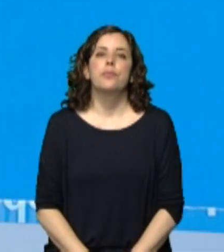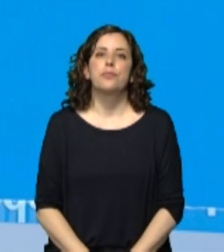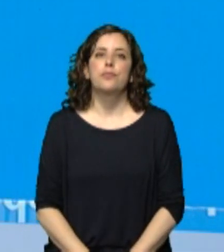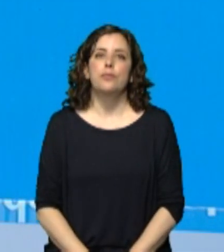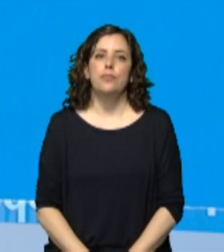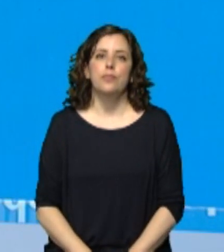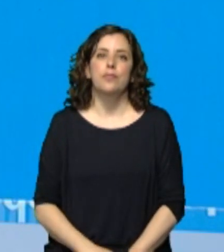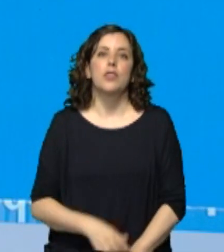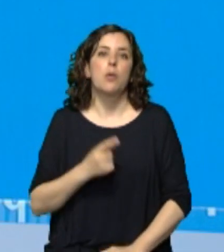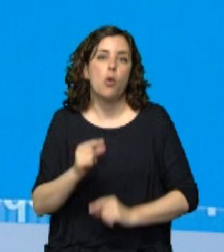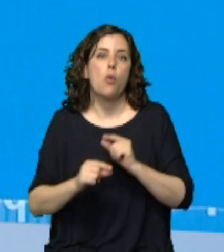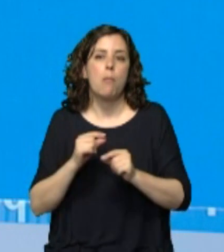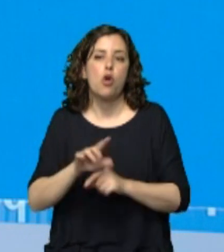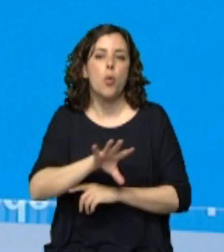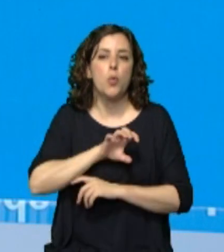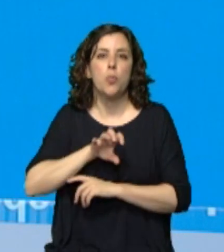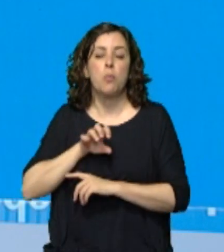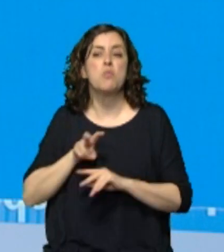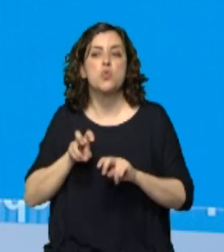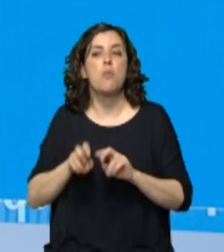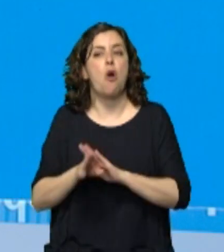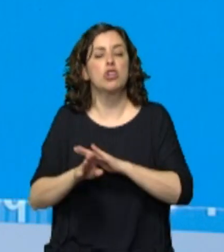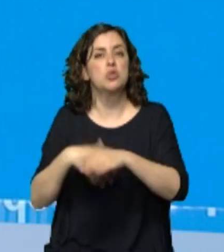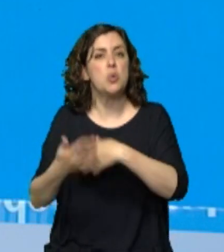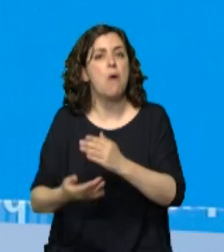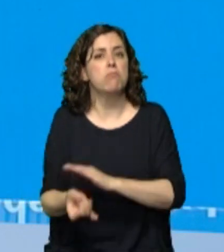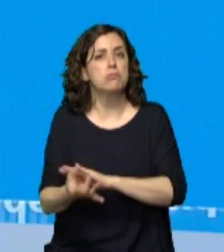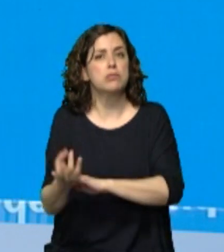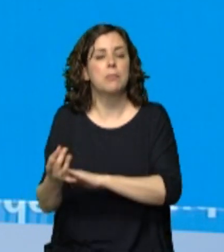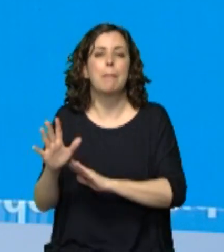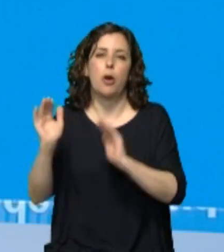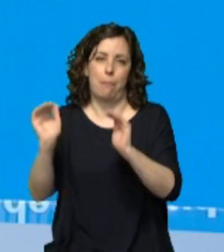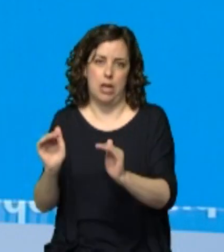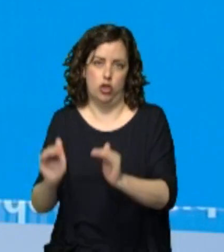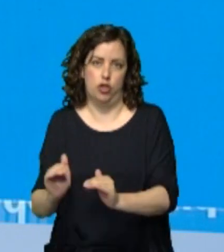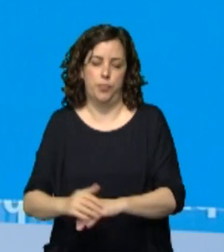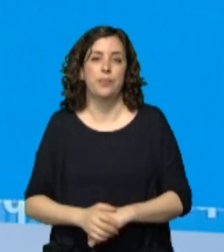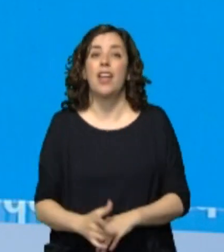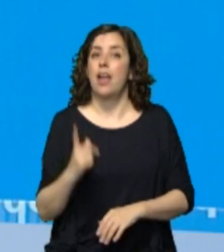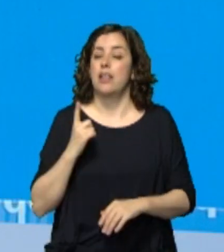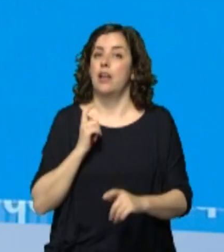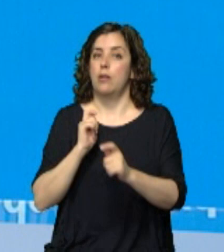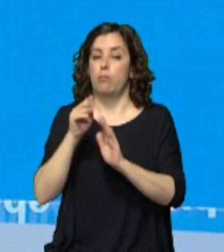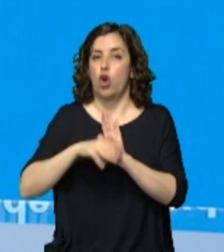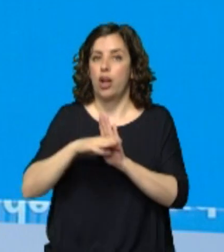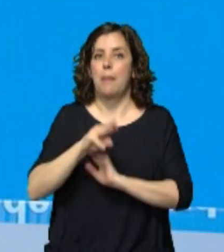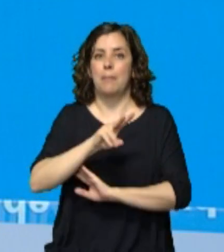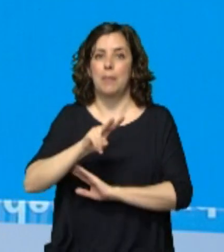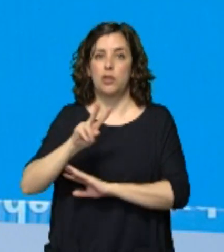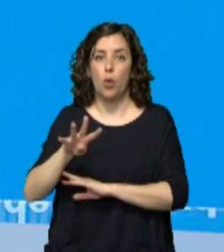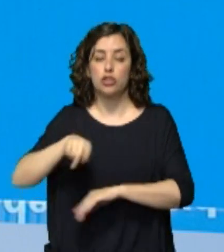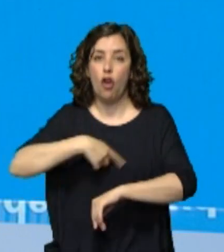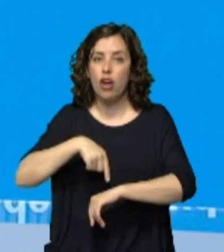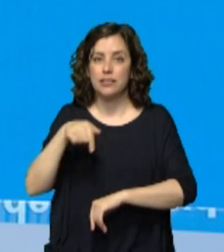sigue habiendo nuevos contagios, menos, pero sigue habiendo. Ayer el programa Narra 24 Horas de esta casa entrevistó a la directora de Salud Pública de la